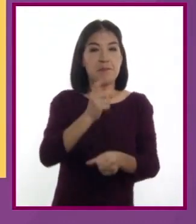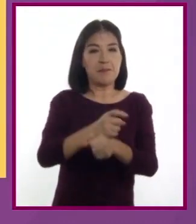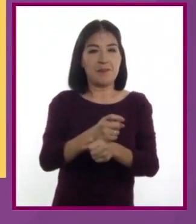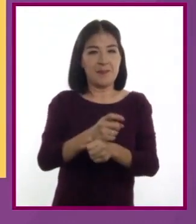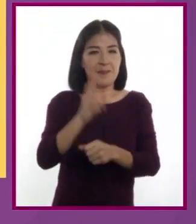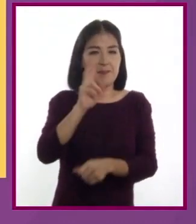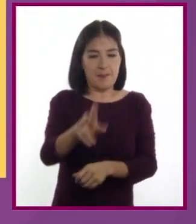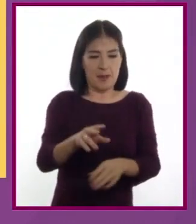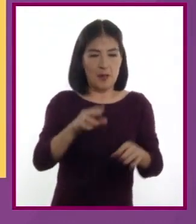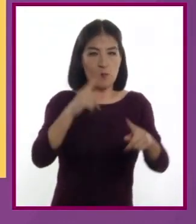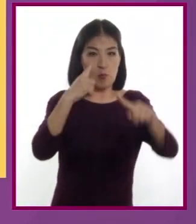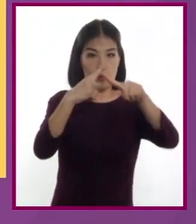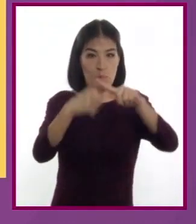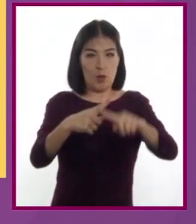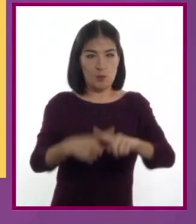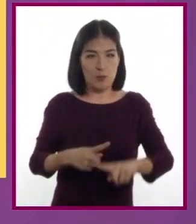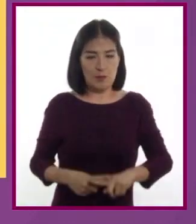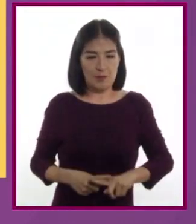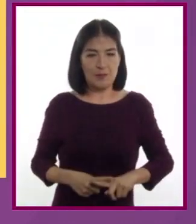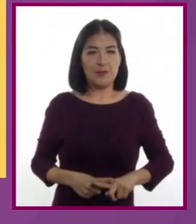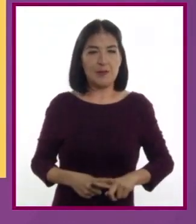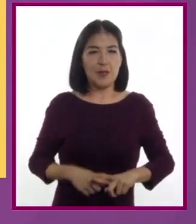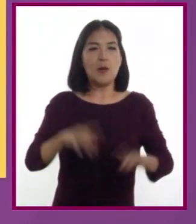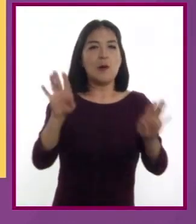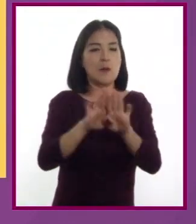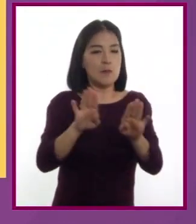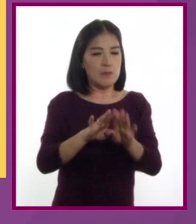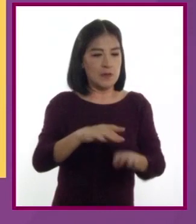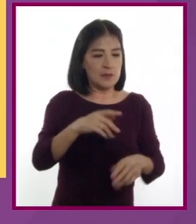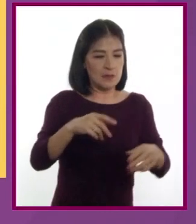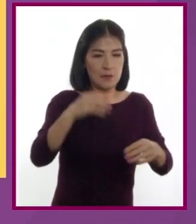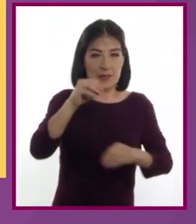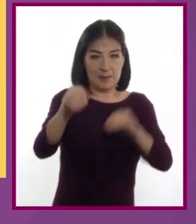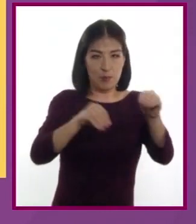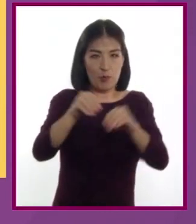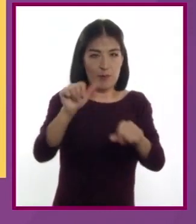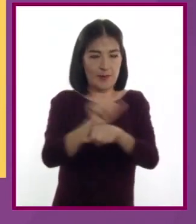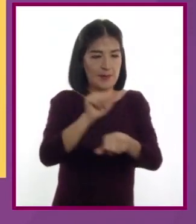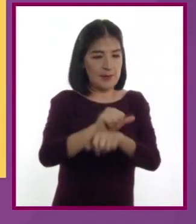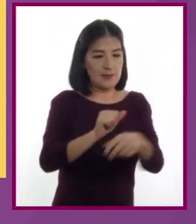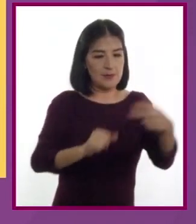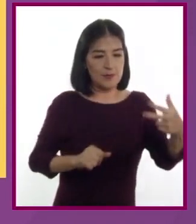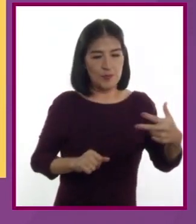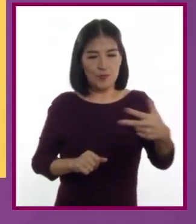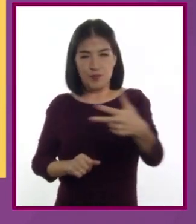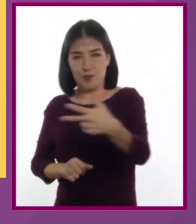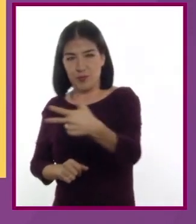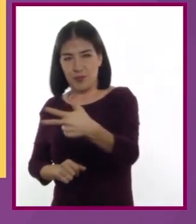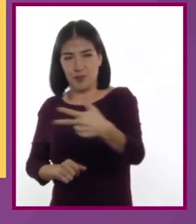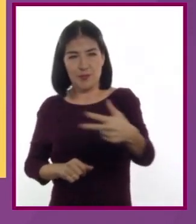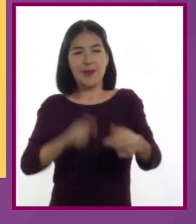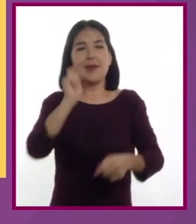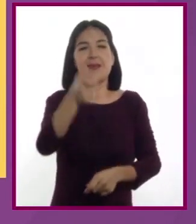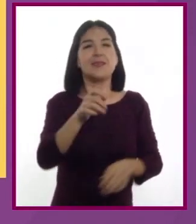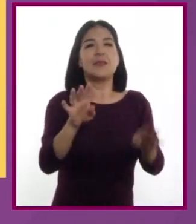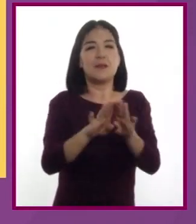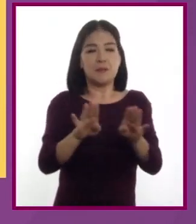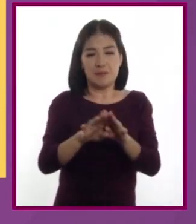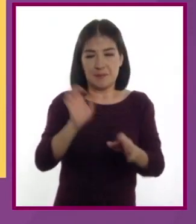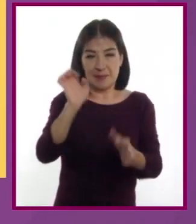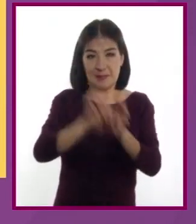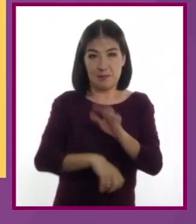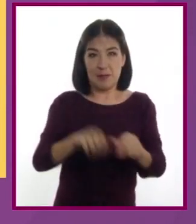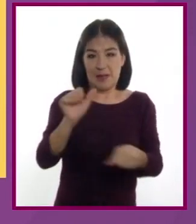cada multiplicación está determinado por la orientación del móvil. Es decir, si el móvil está orientado hacia la